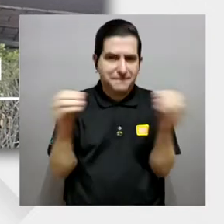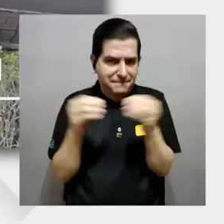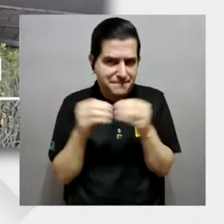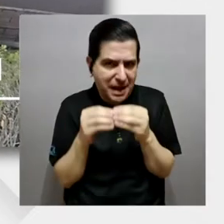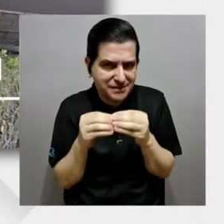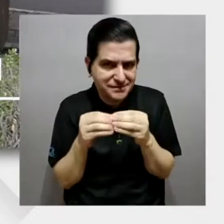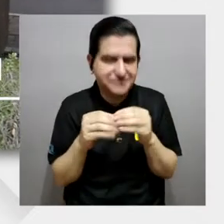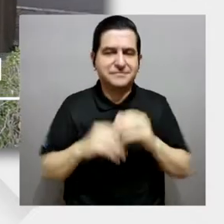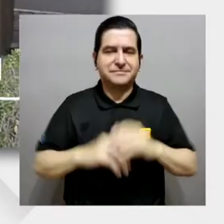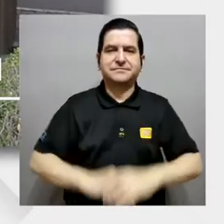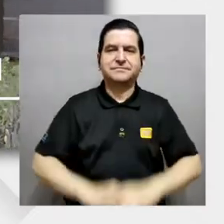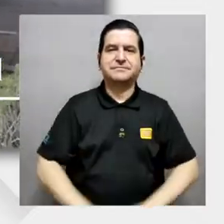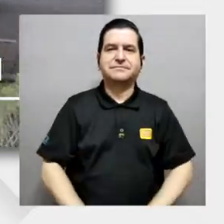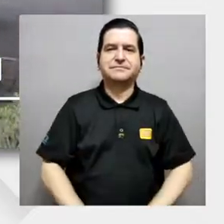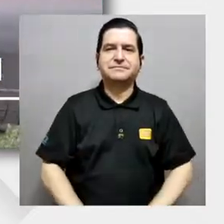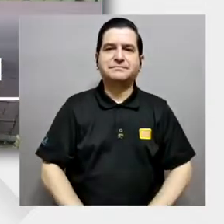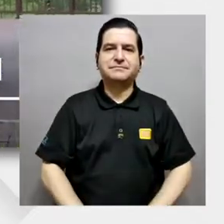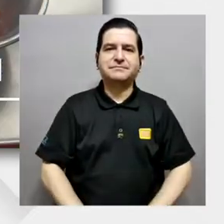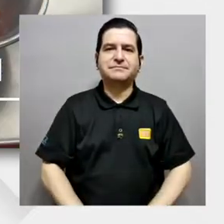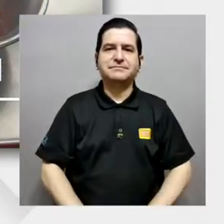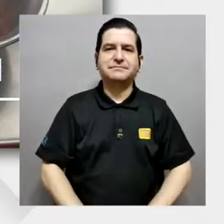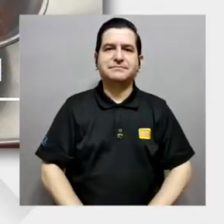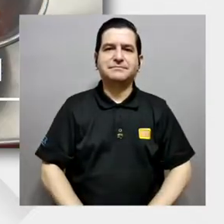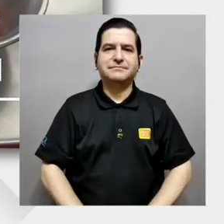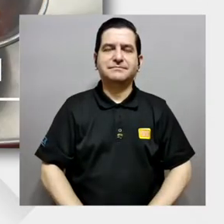más. Y